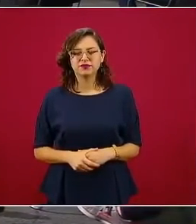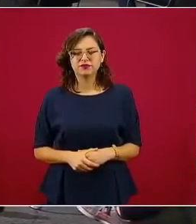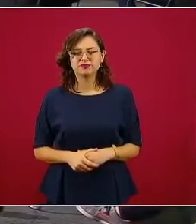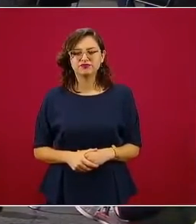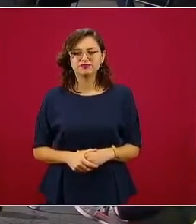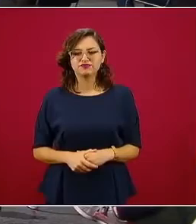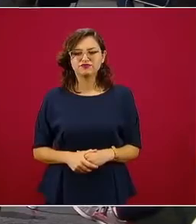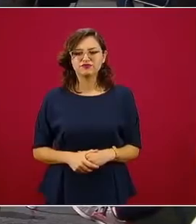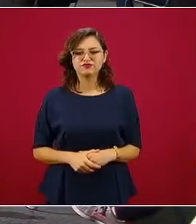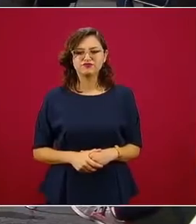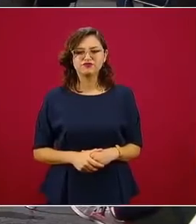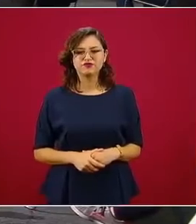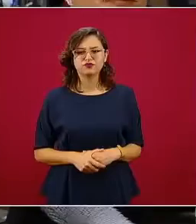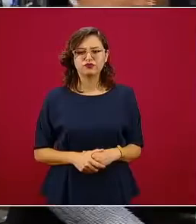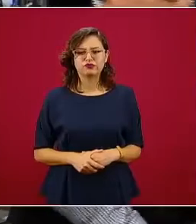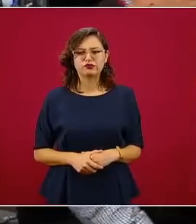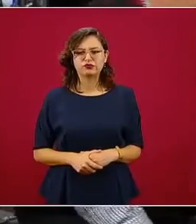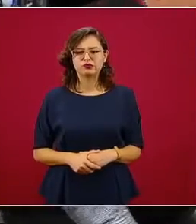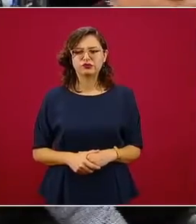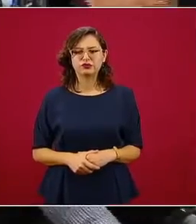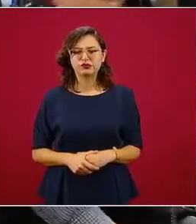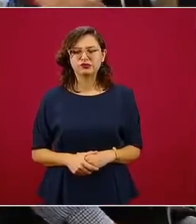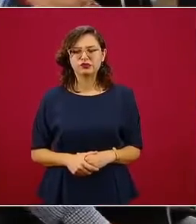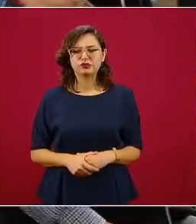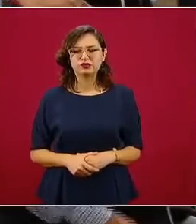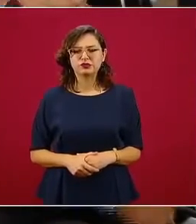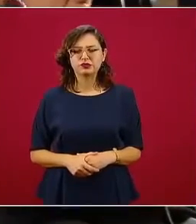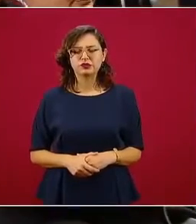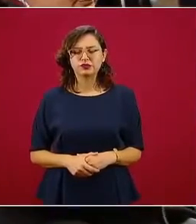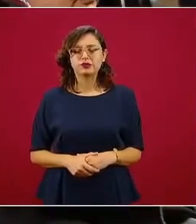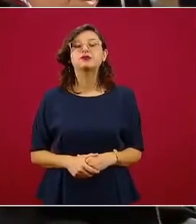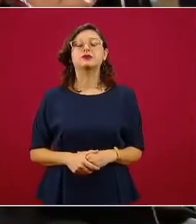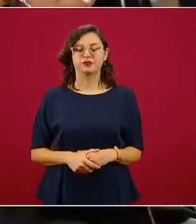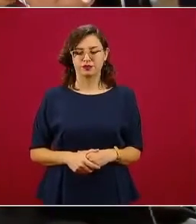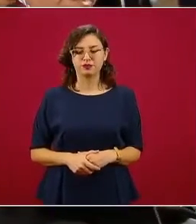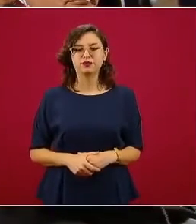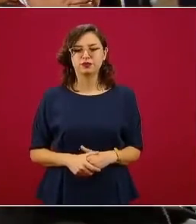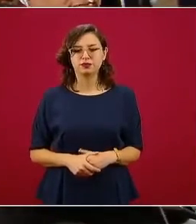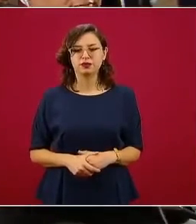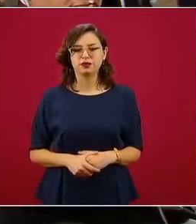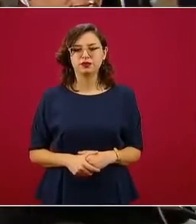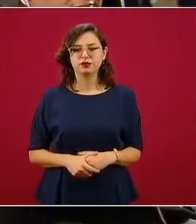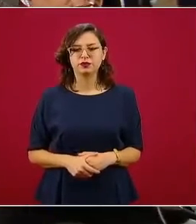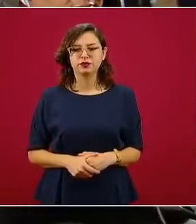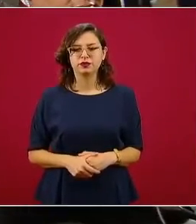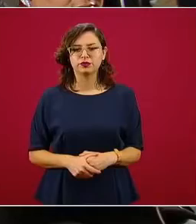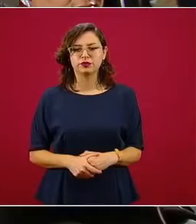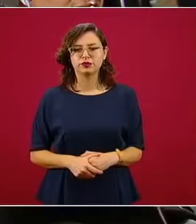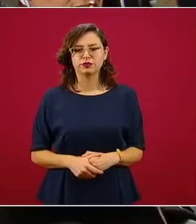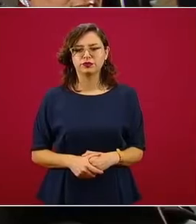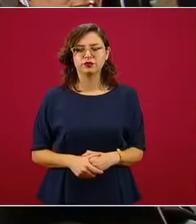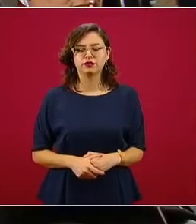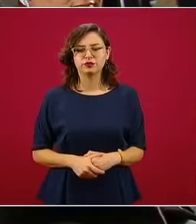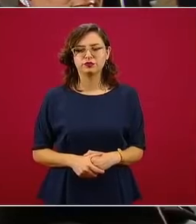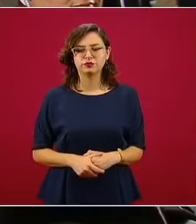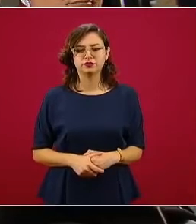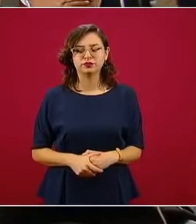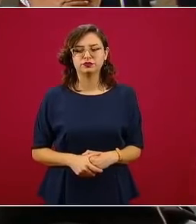Preguntarle, hay una inquietud de los trabajadores que se dedican a atender el Servicio Nacional de